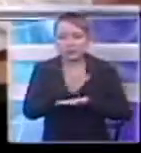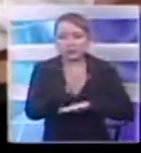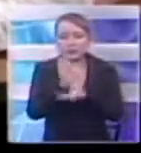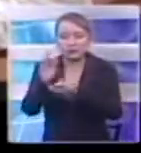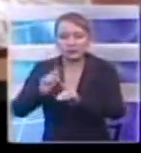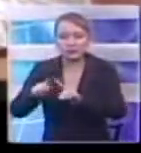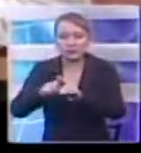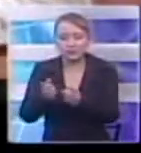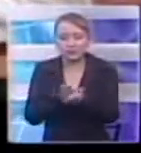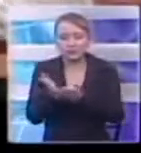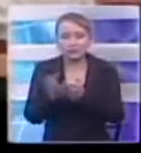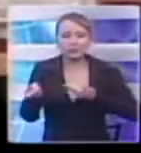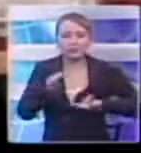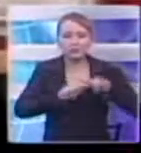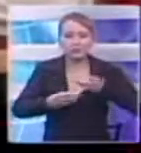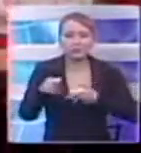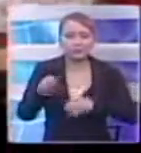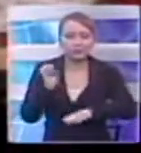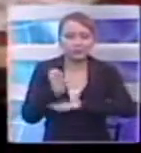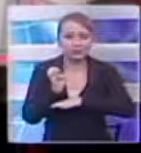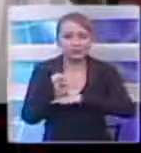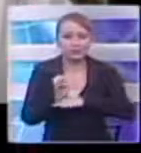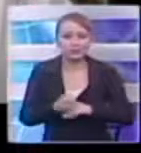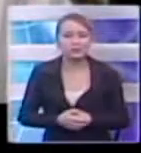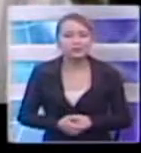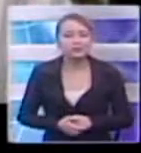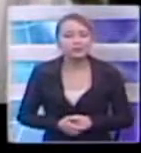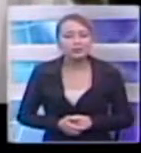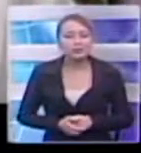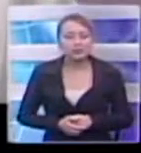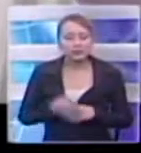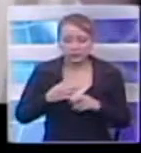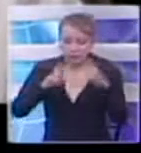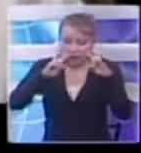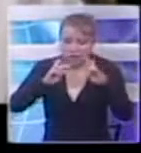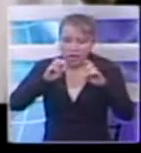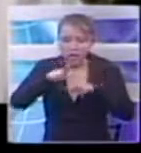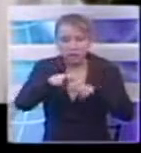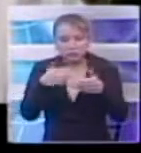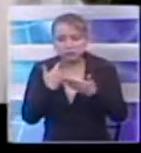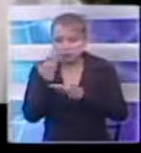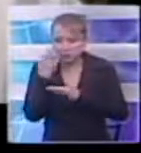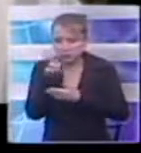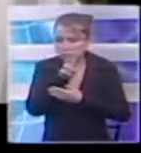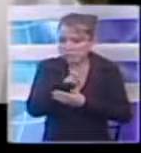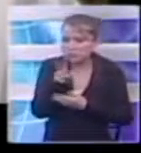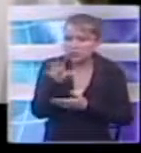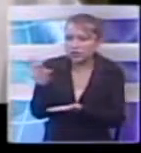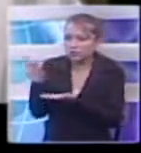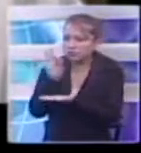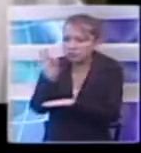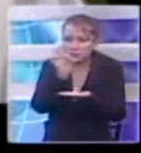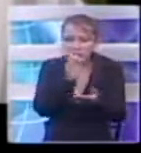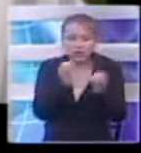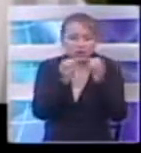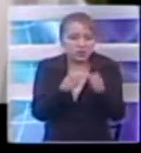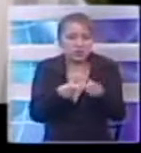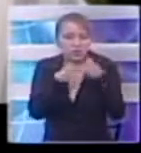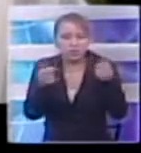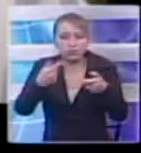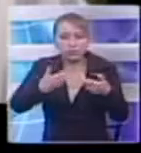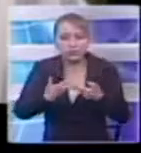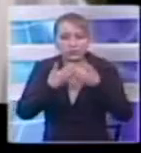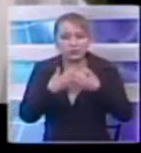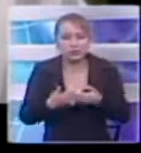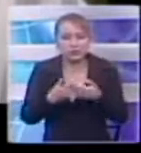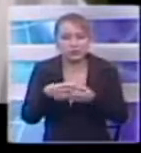representantes de distintas cadenas comerciales del país. Analizamos el escenario, invitamos a las grandes cadenas y